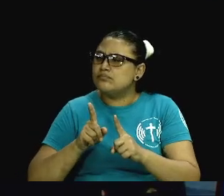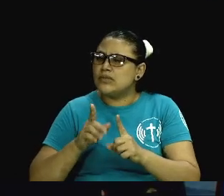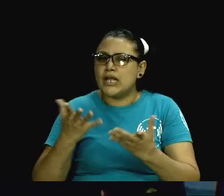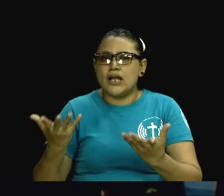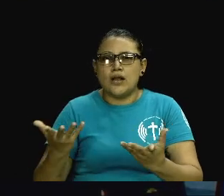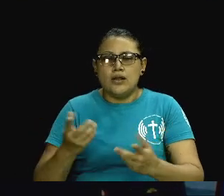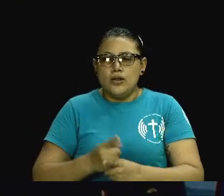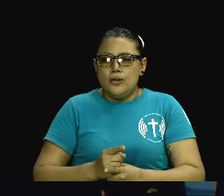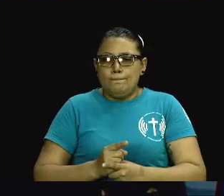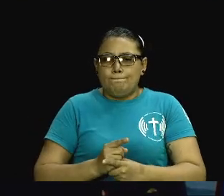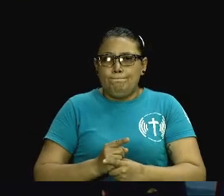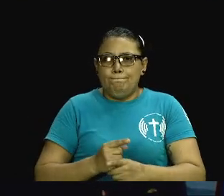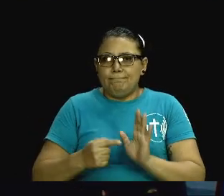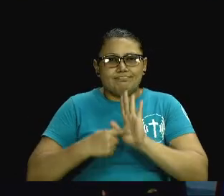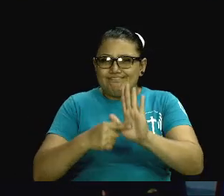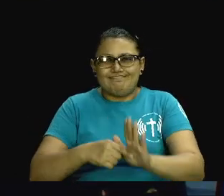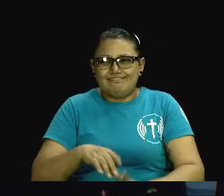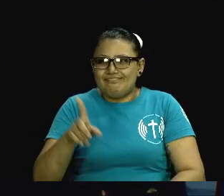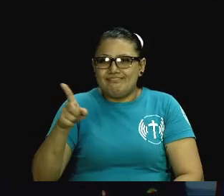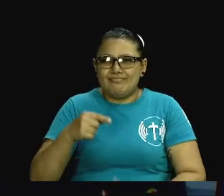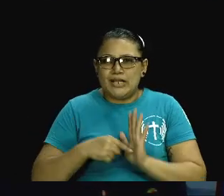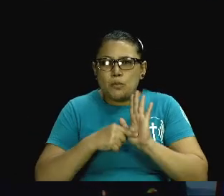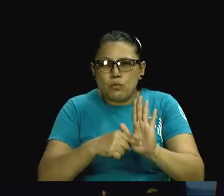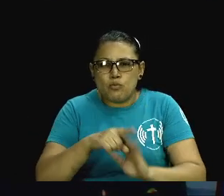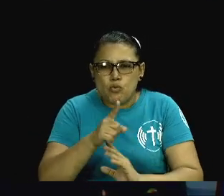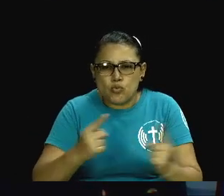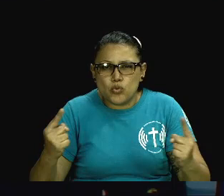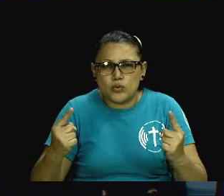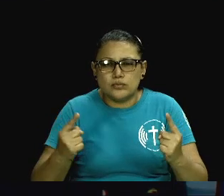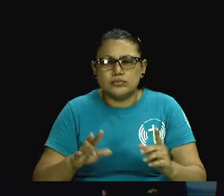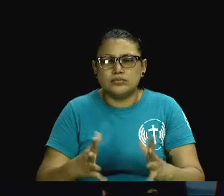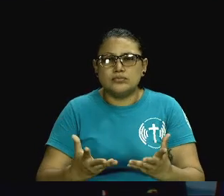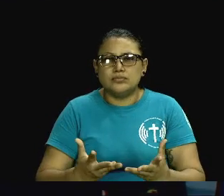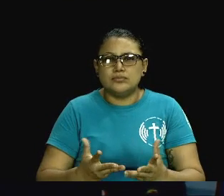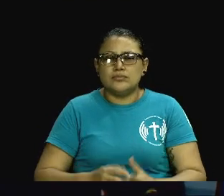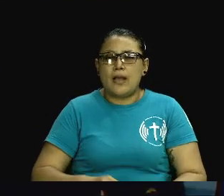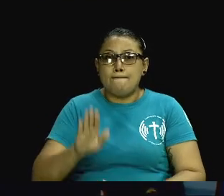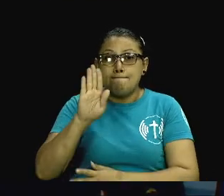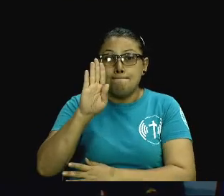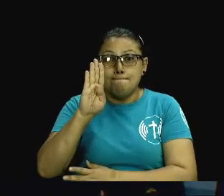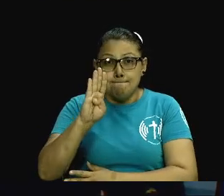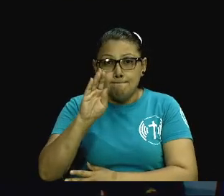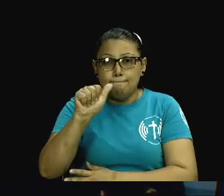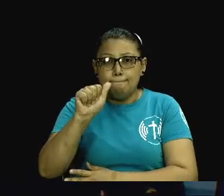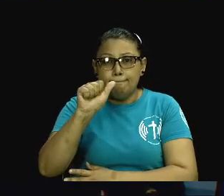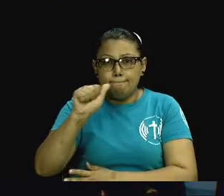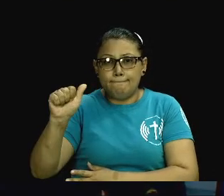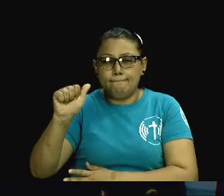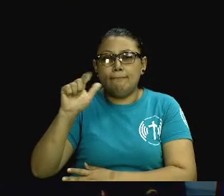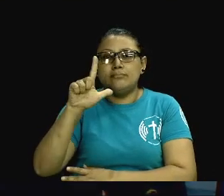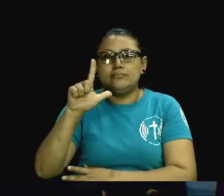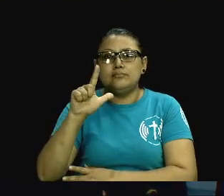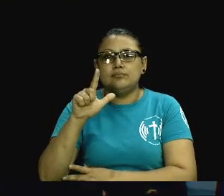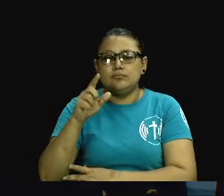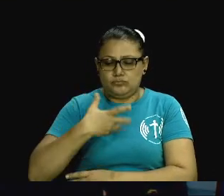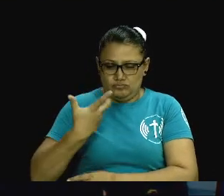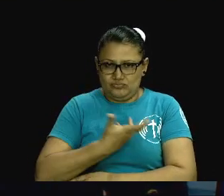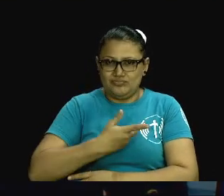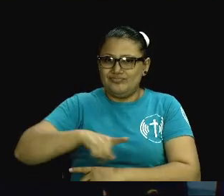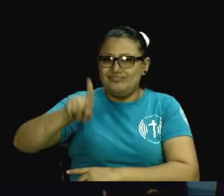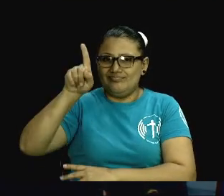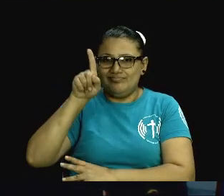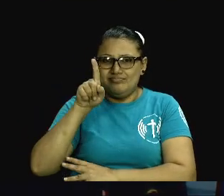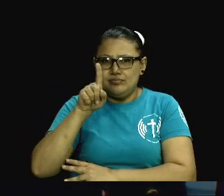escape ninguno aquí es donde el pueblo dijo no va al no es nuestro dios no